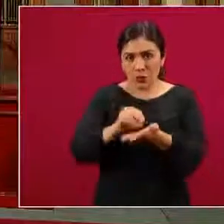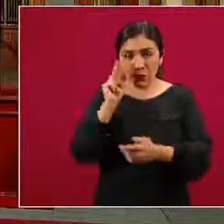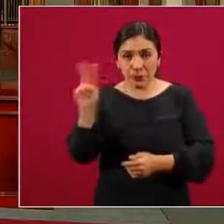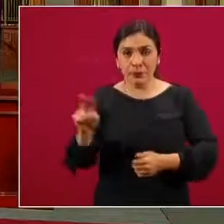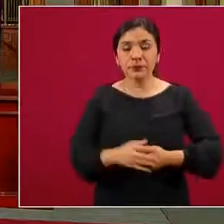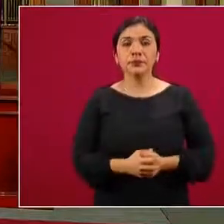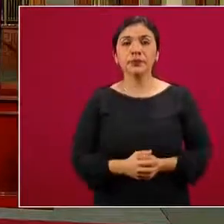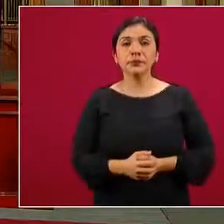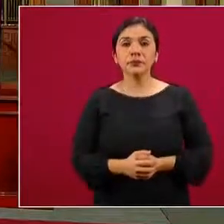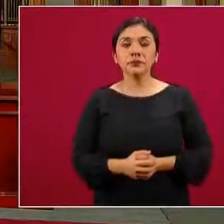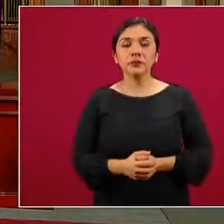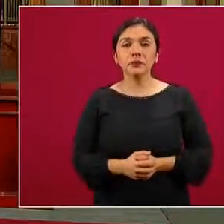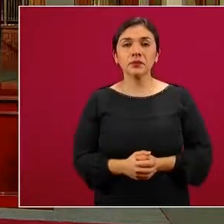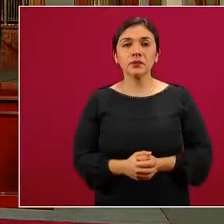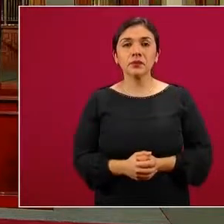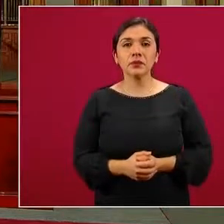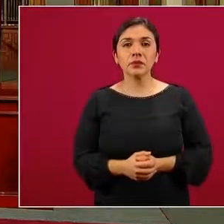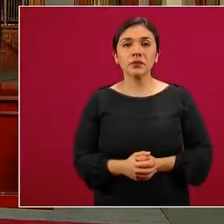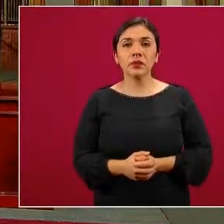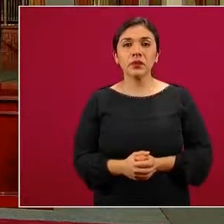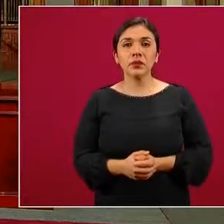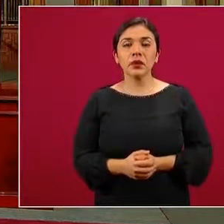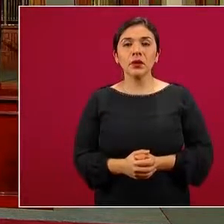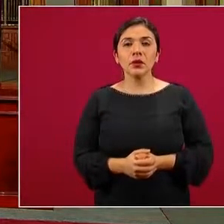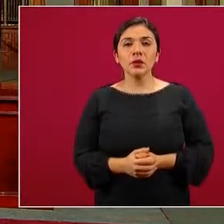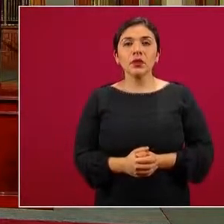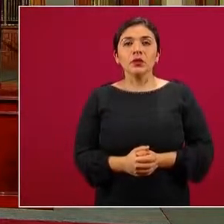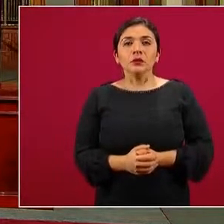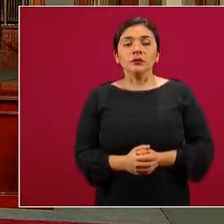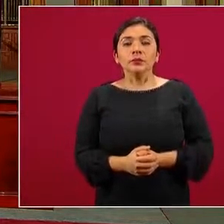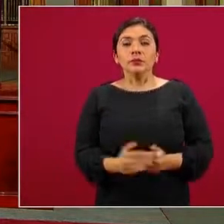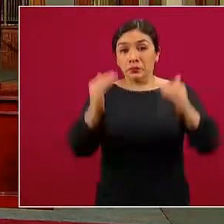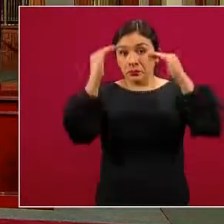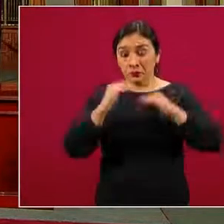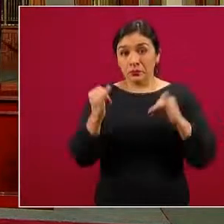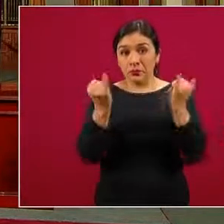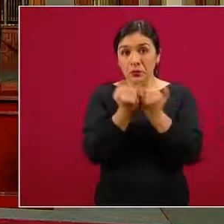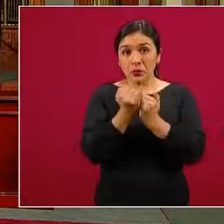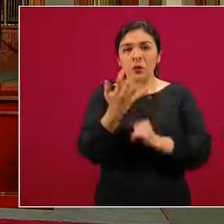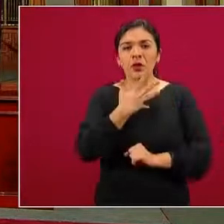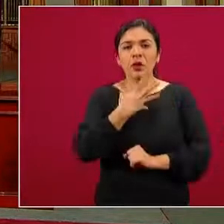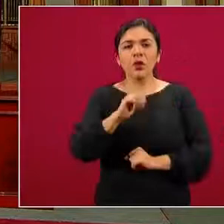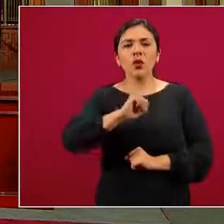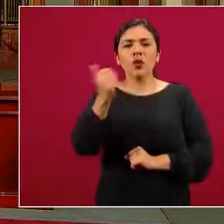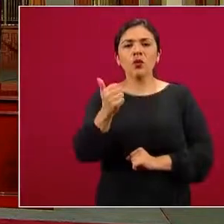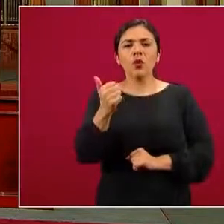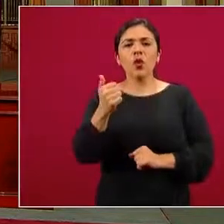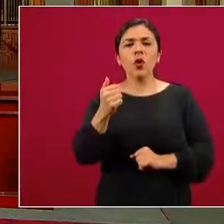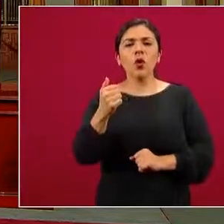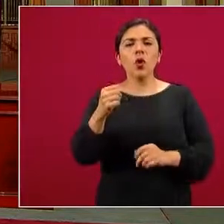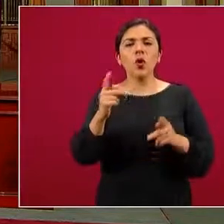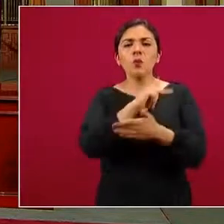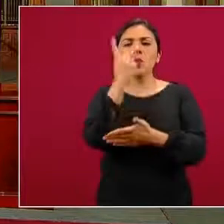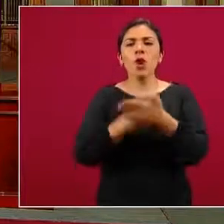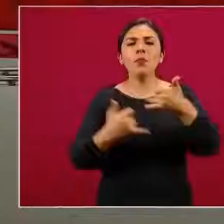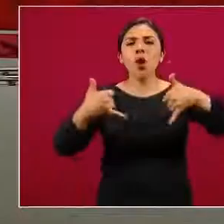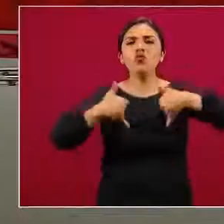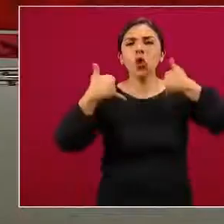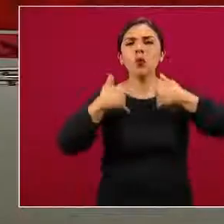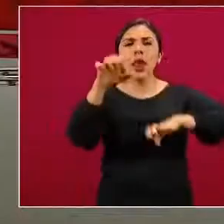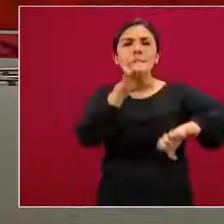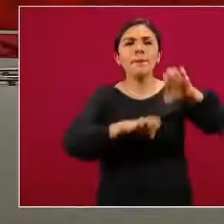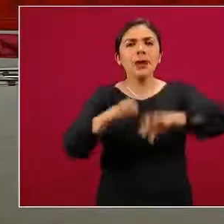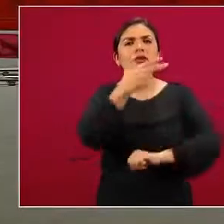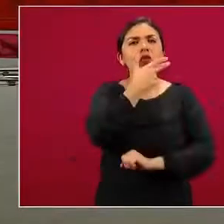siguiente. De igual manera, y muy similar al de mujeres empresarias, tenemos el que se llama jóvenes empresarias y empresarios.